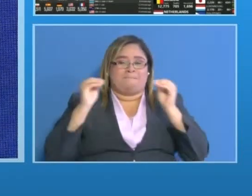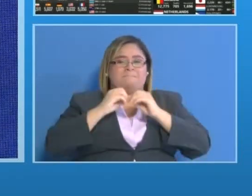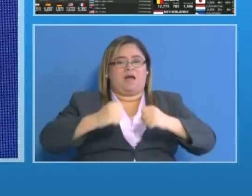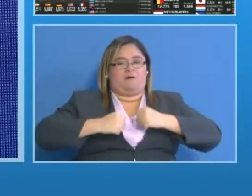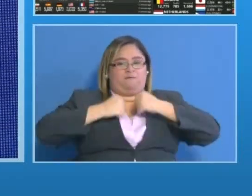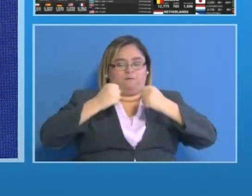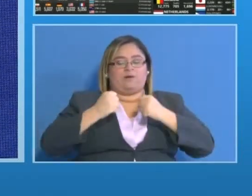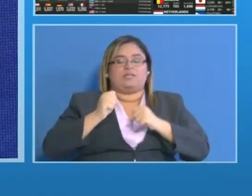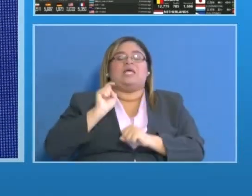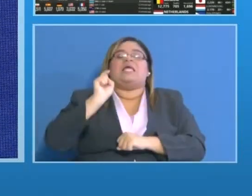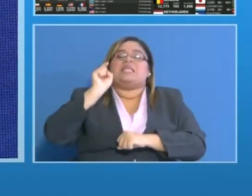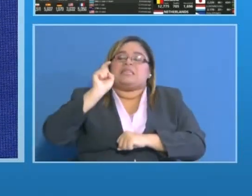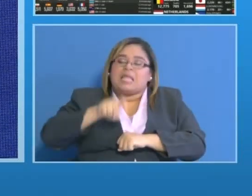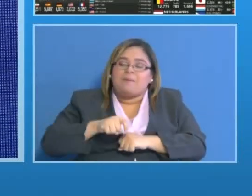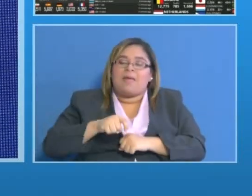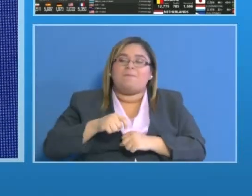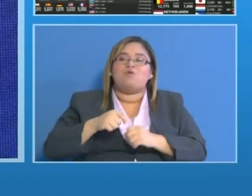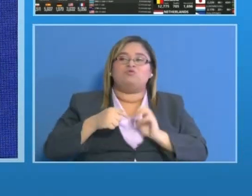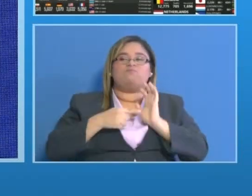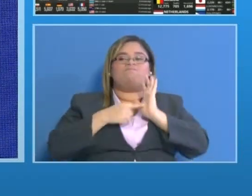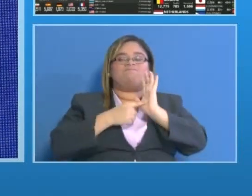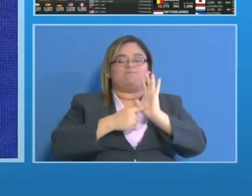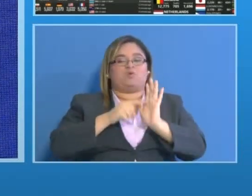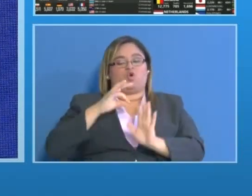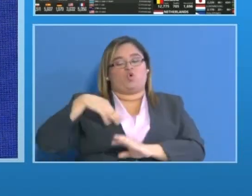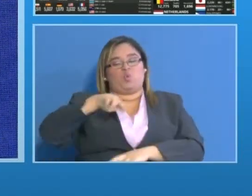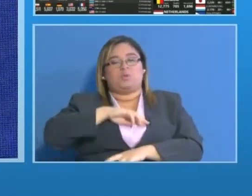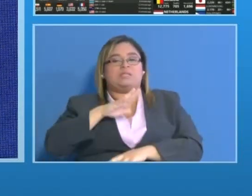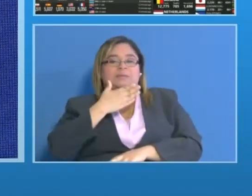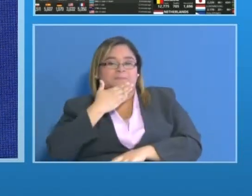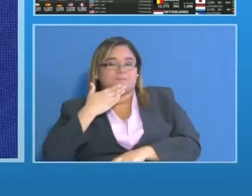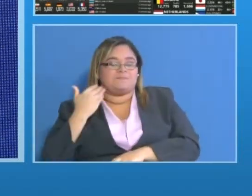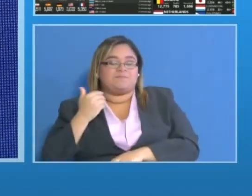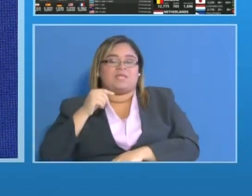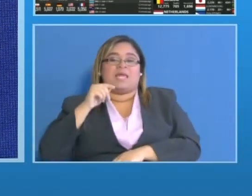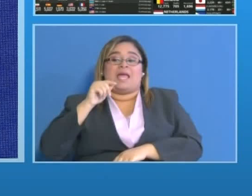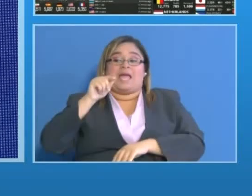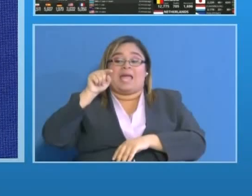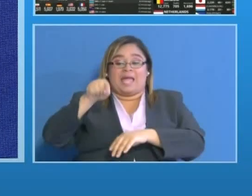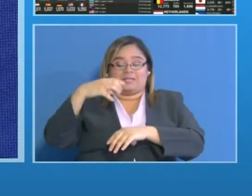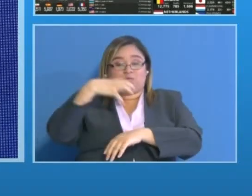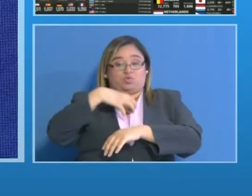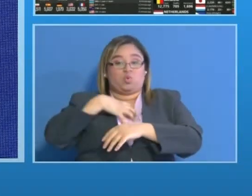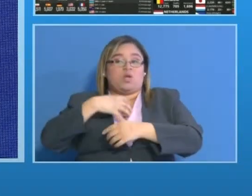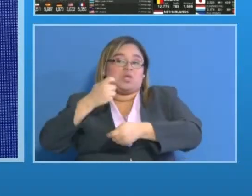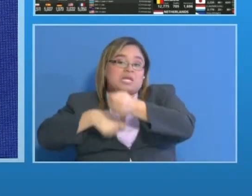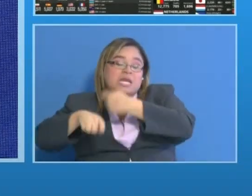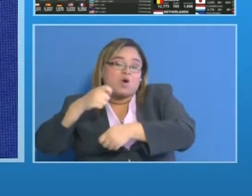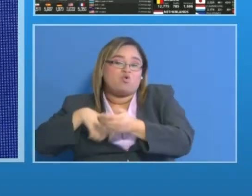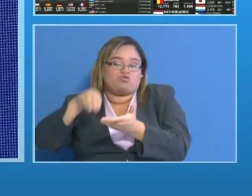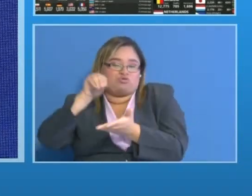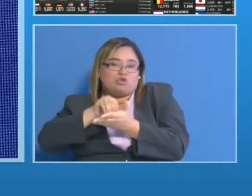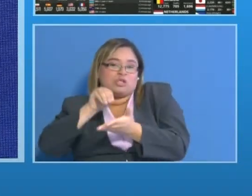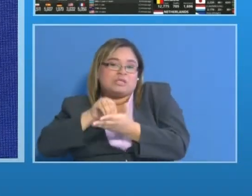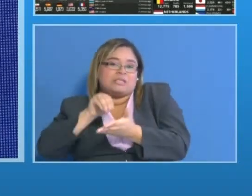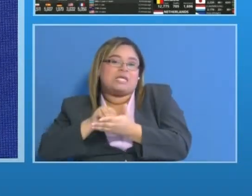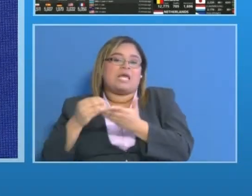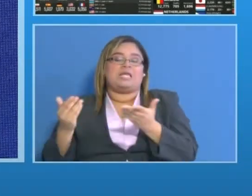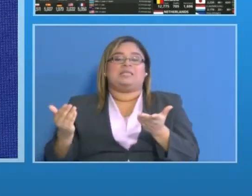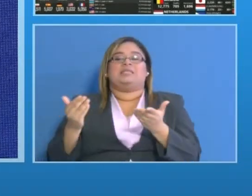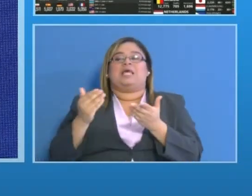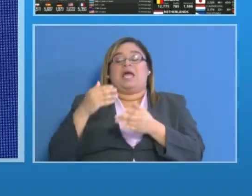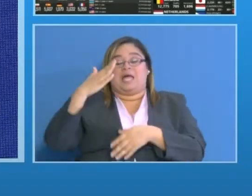lo mejor de cada uno de nosotros. Ese dueño de una barrotería de un mini súper que es de